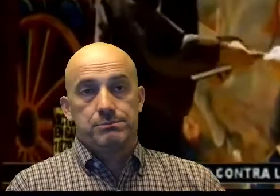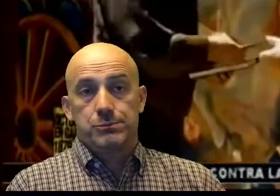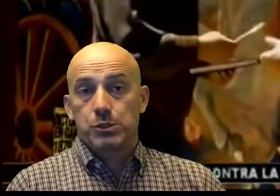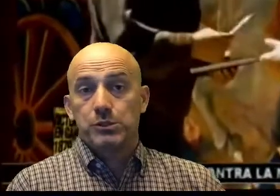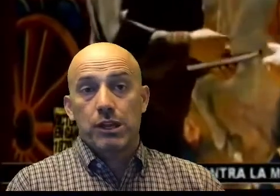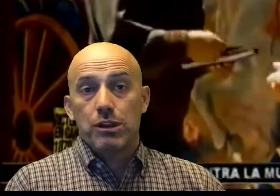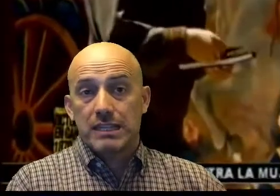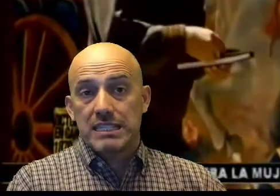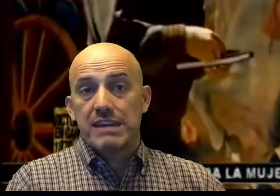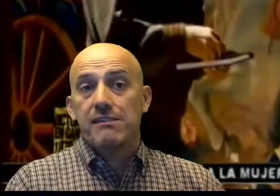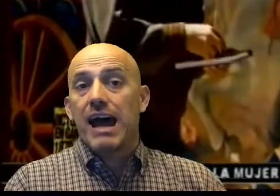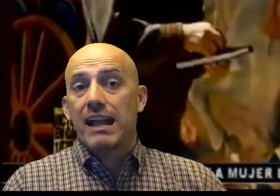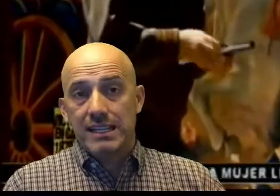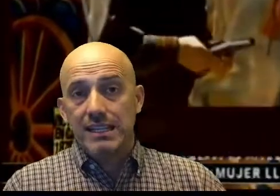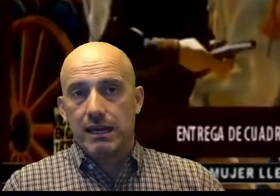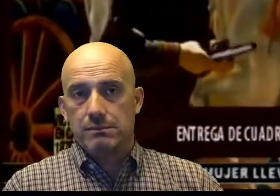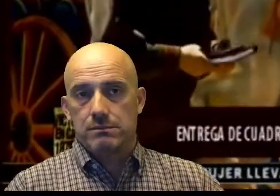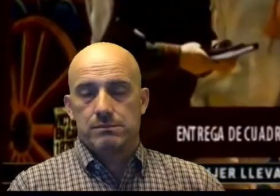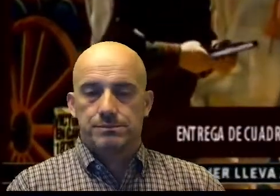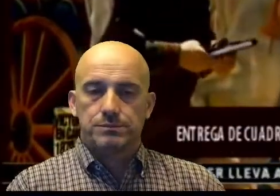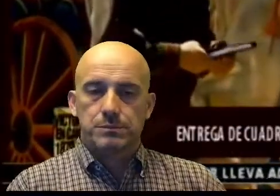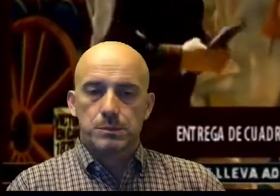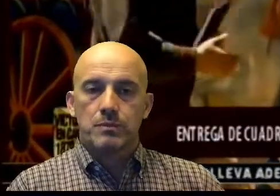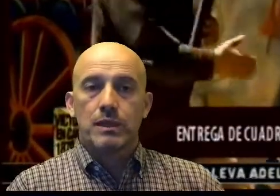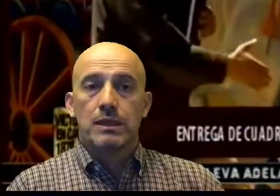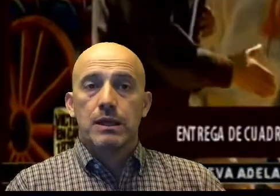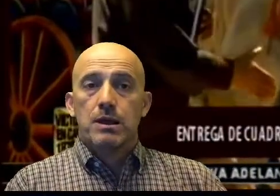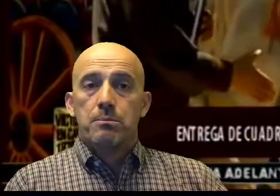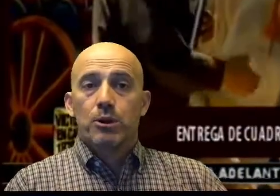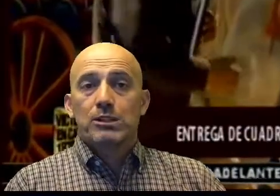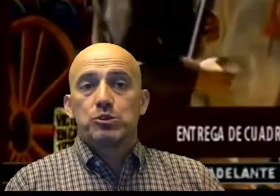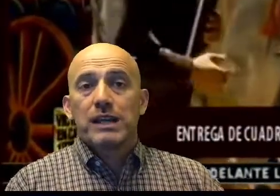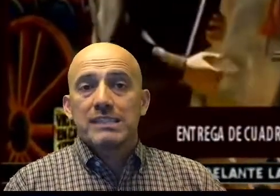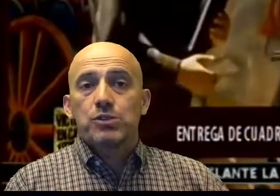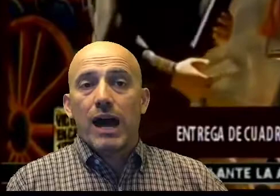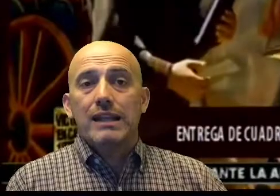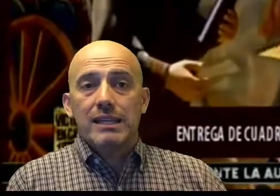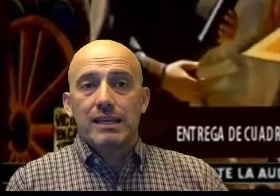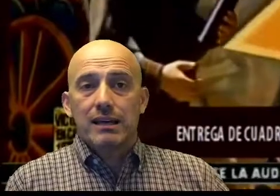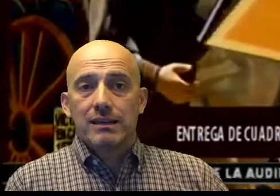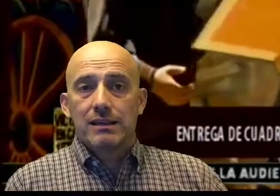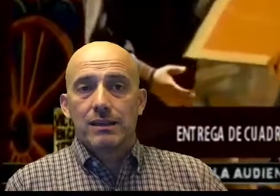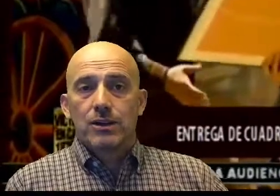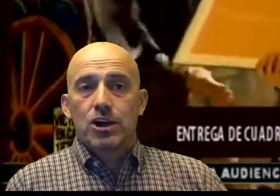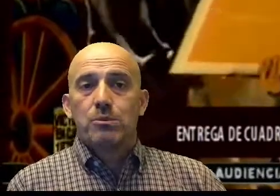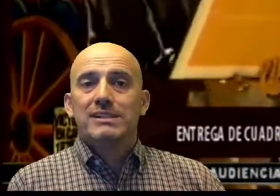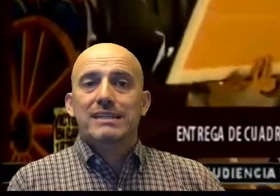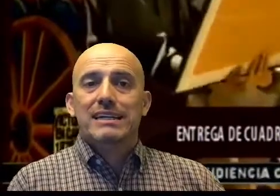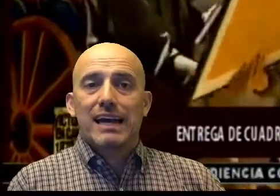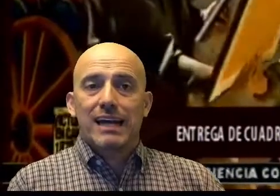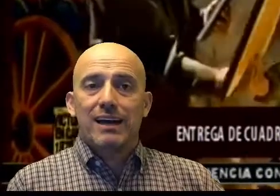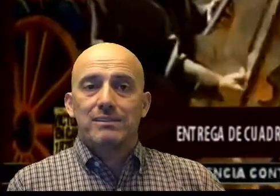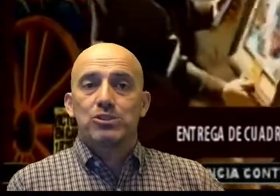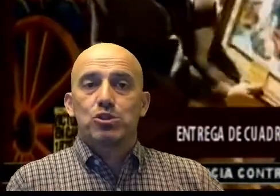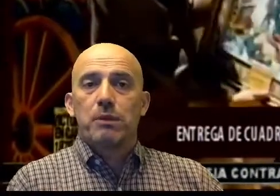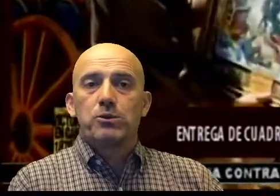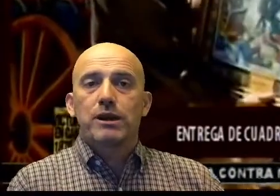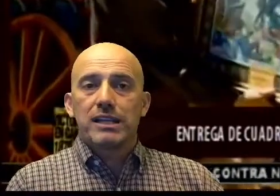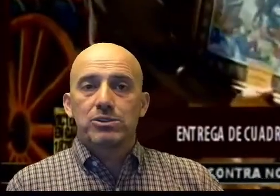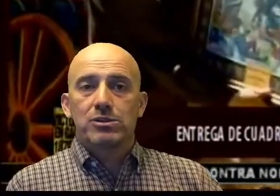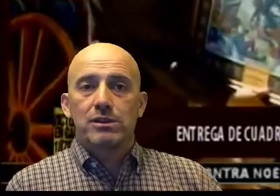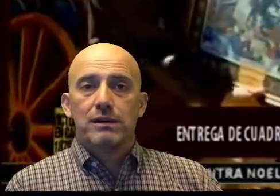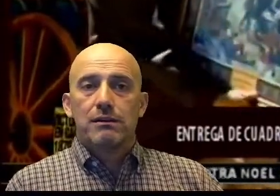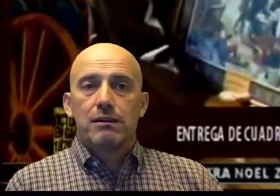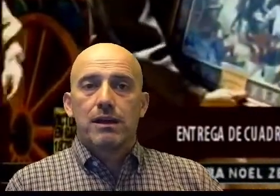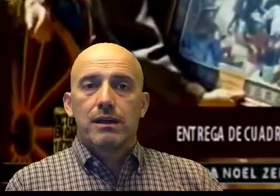no es un diario de que se lleva al día porque si hubiera sido al día como intercala dentro de